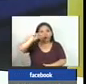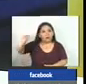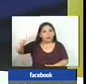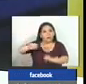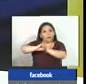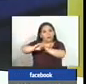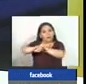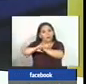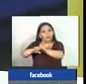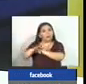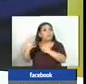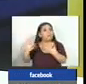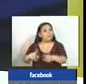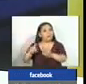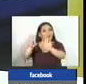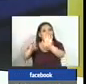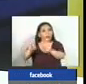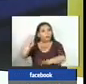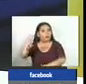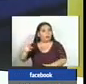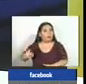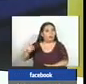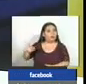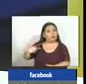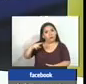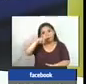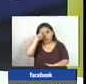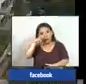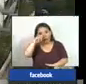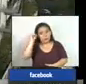celebra 61 años de existencia.